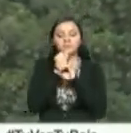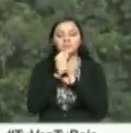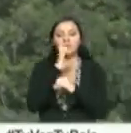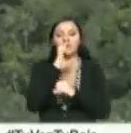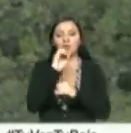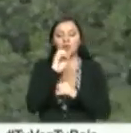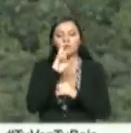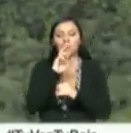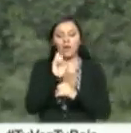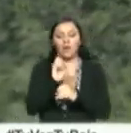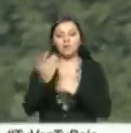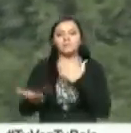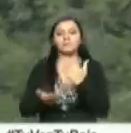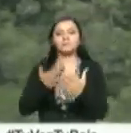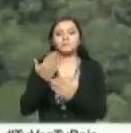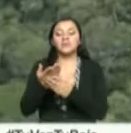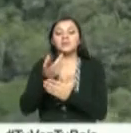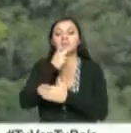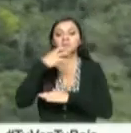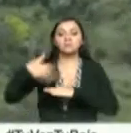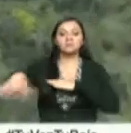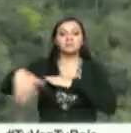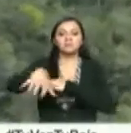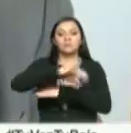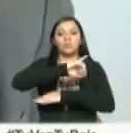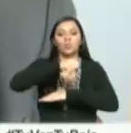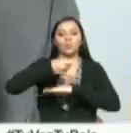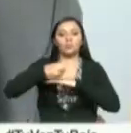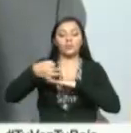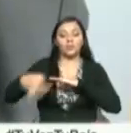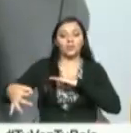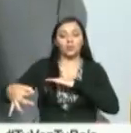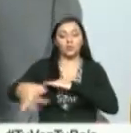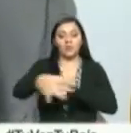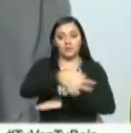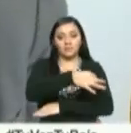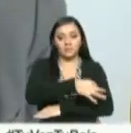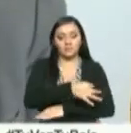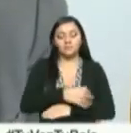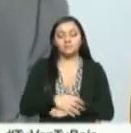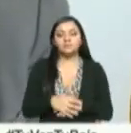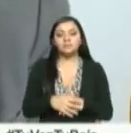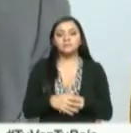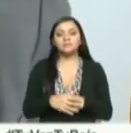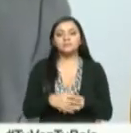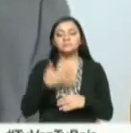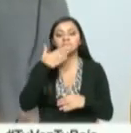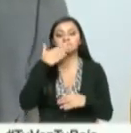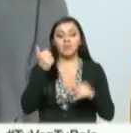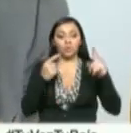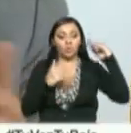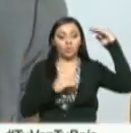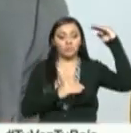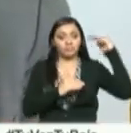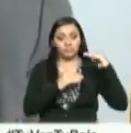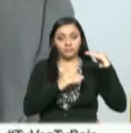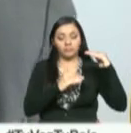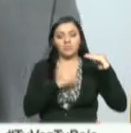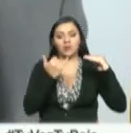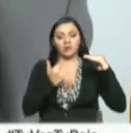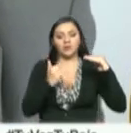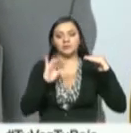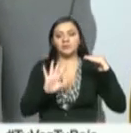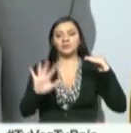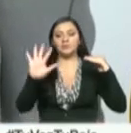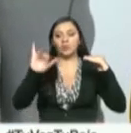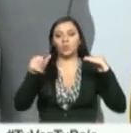Regional Amazónico y pasará a actividades propias de la zona. Se le disminuye a 1 punto para subirlo a las juntas parroquiales, que tenían 5, entonces tendrían